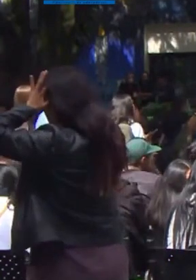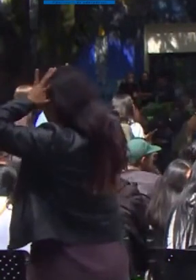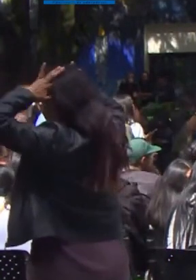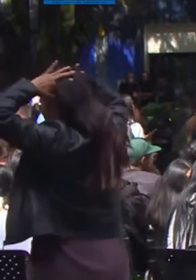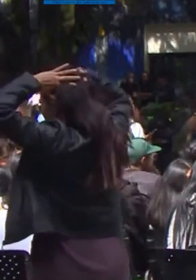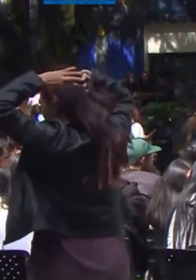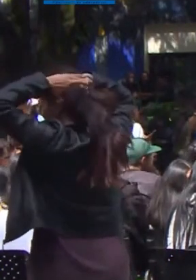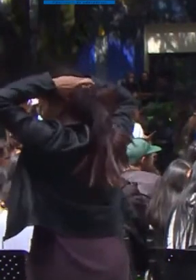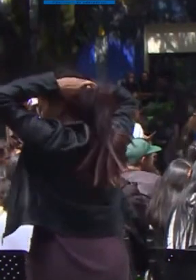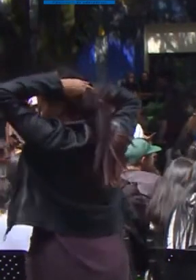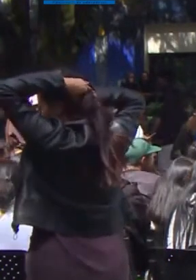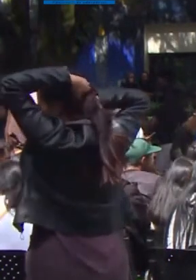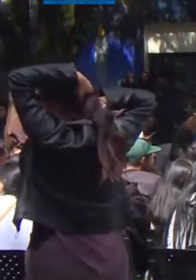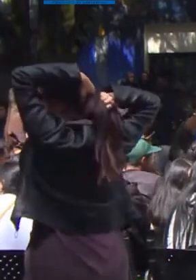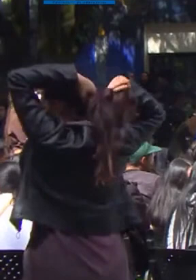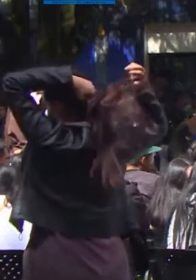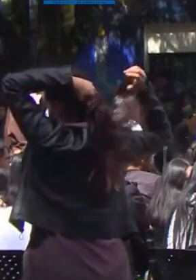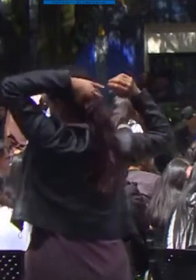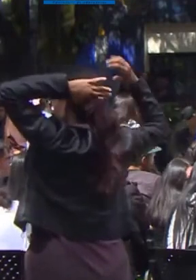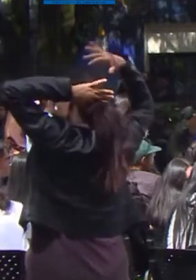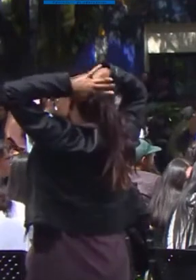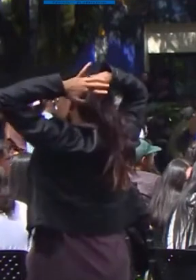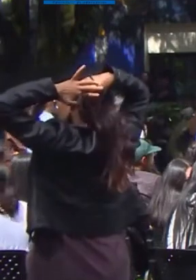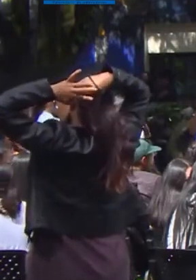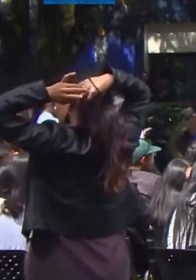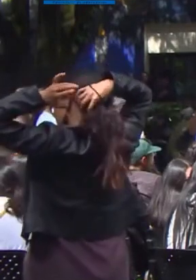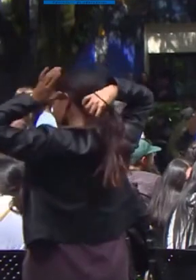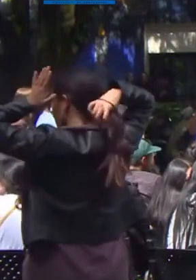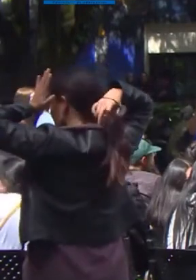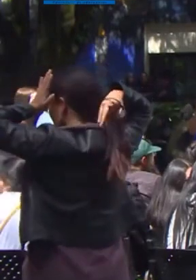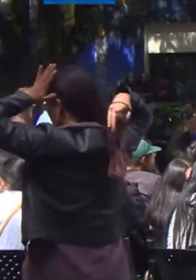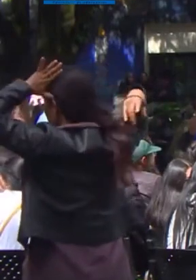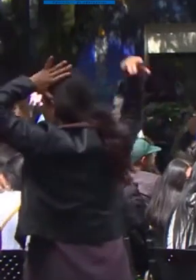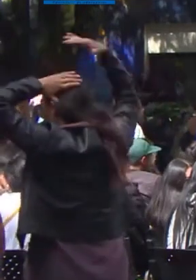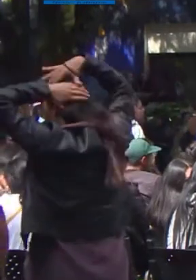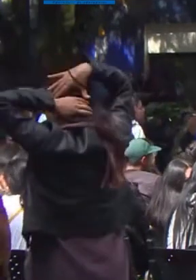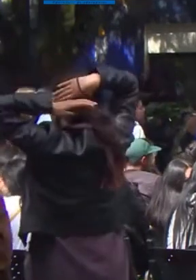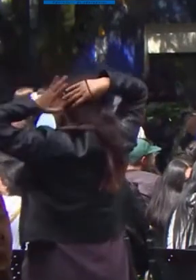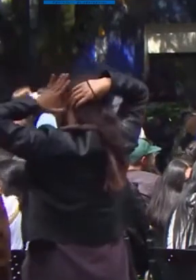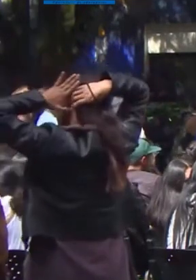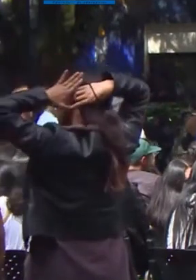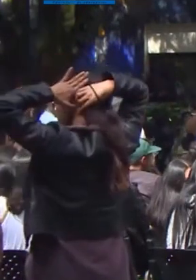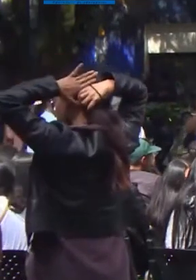Porque me pega. Gracias. Gracias. Bueno, eso es muy sencillo de bailar.